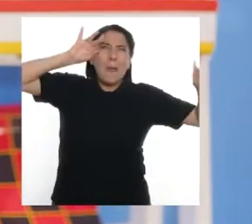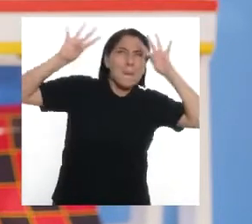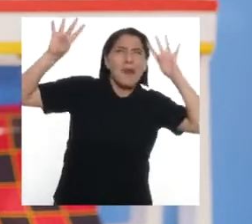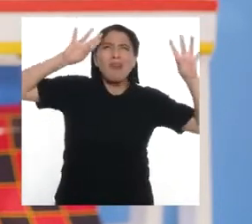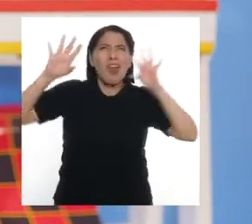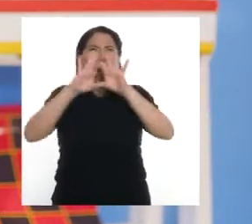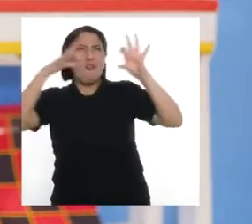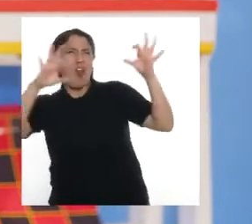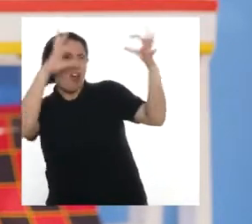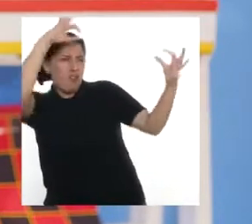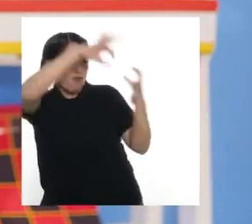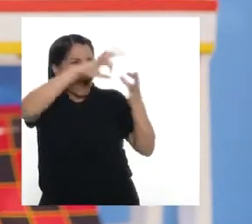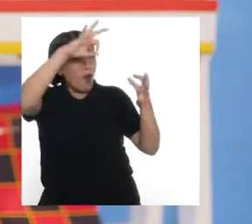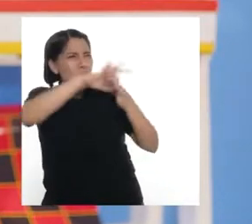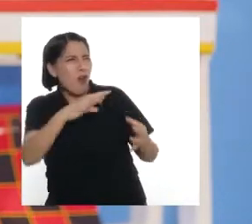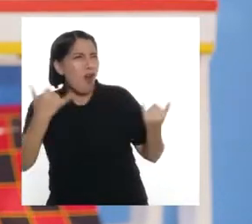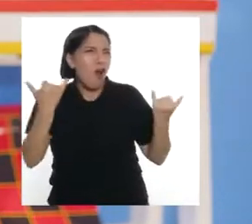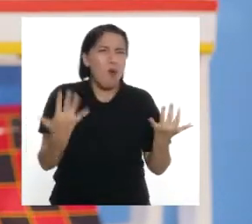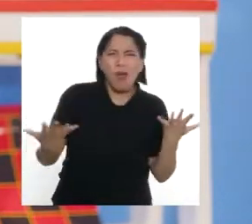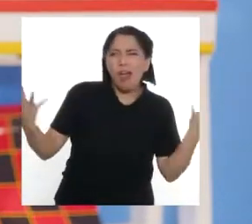Inventando rimas en esta mañana.